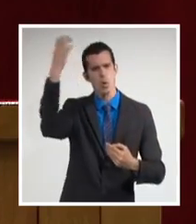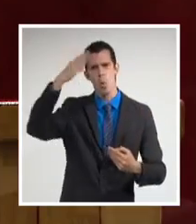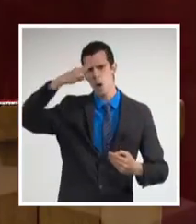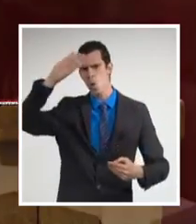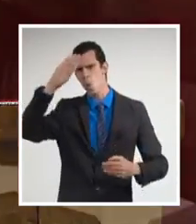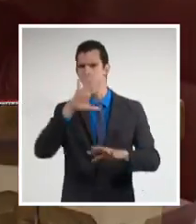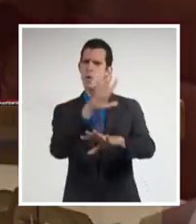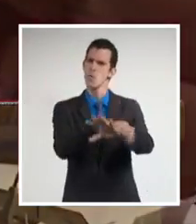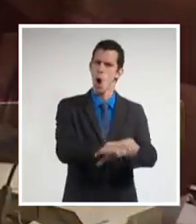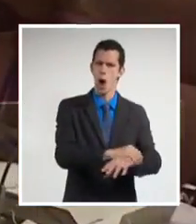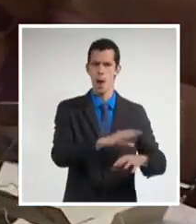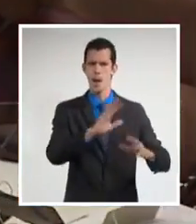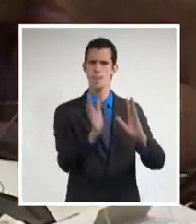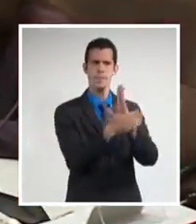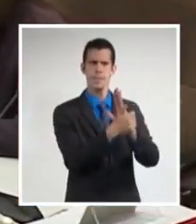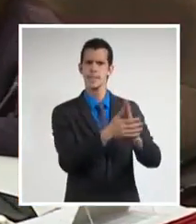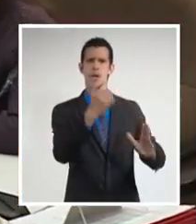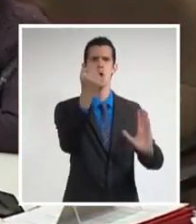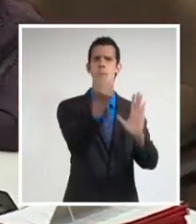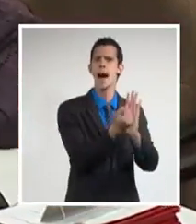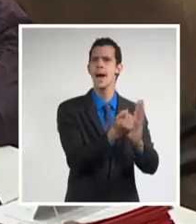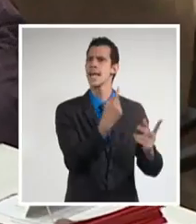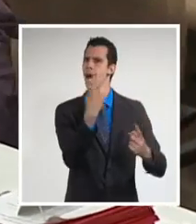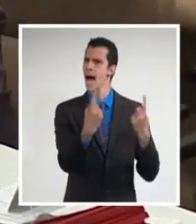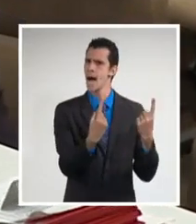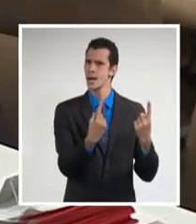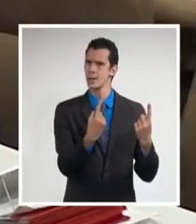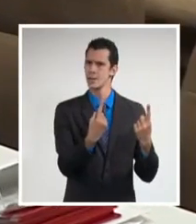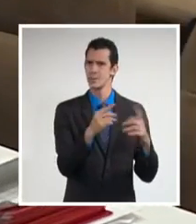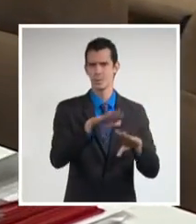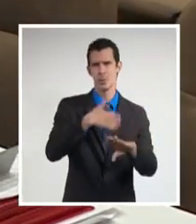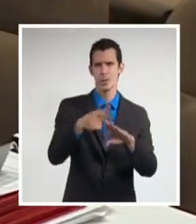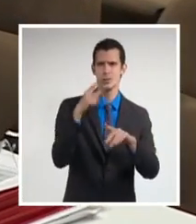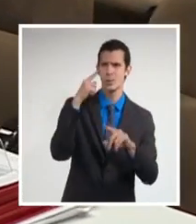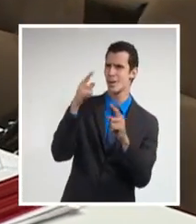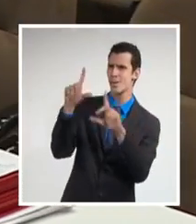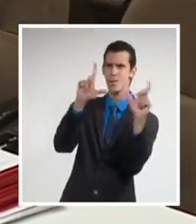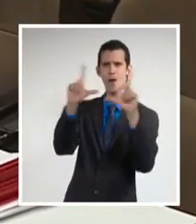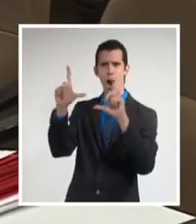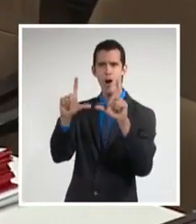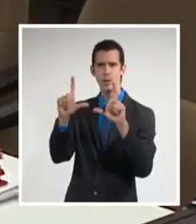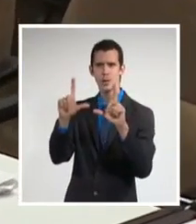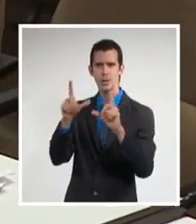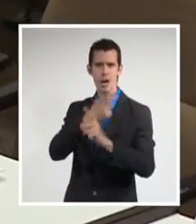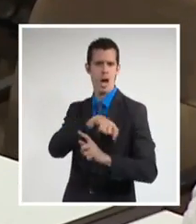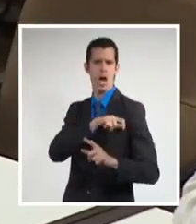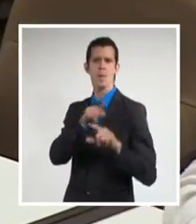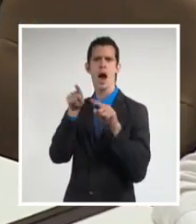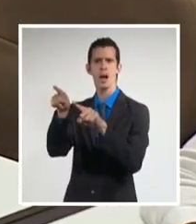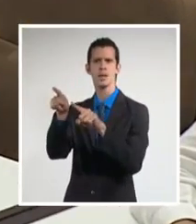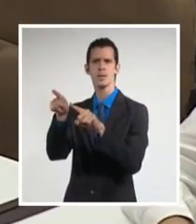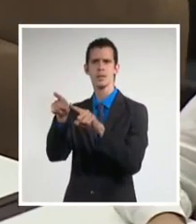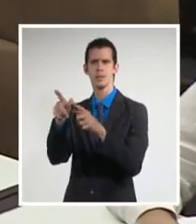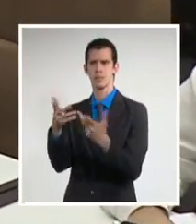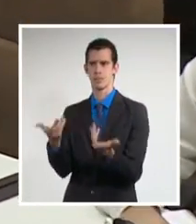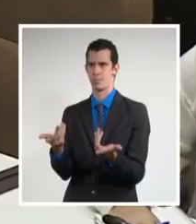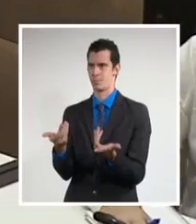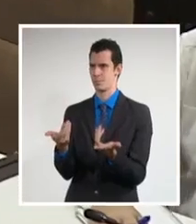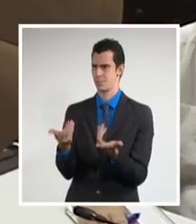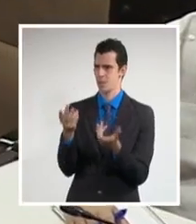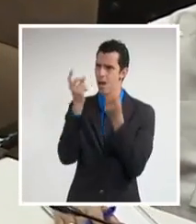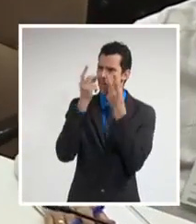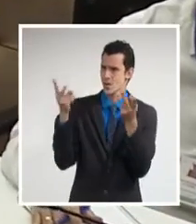alta para no aceptarle acusaciones a los mayores violadores de los derechos humanos en el mundo, dentro o fuera de su país, lo